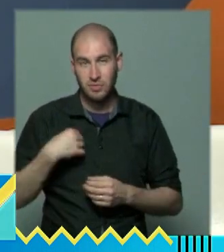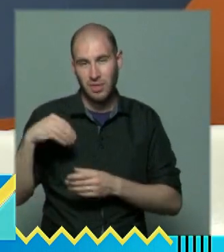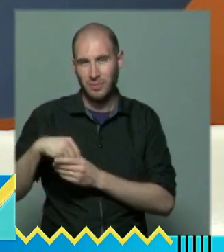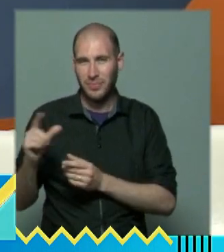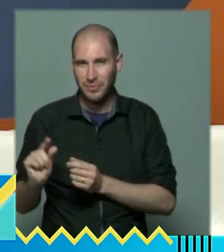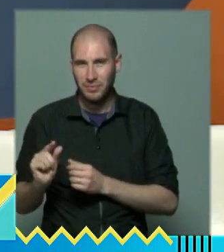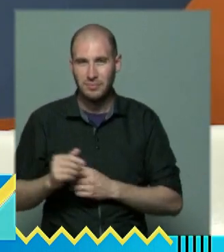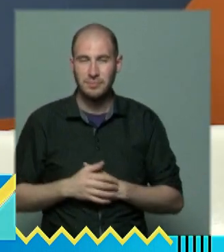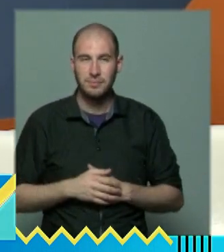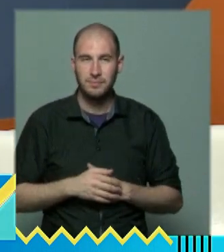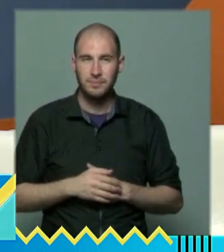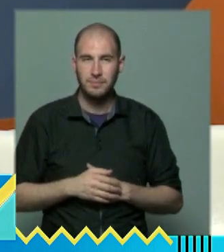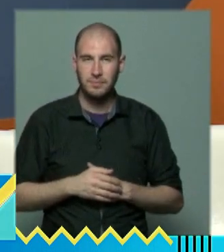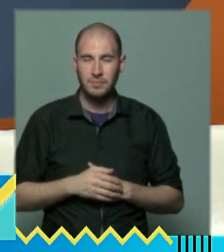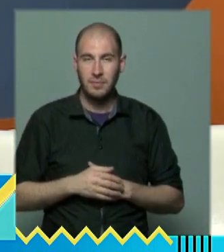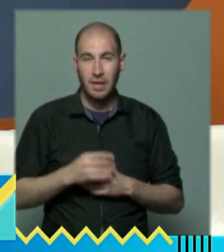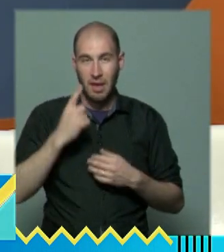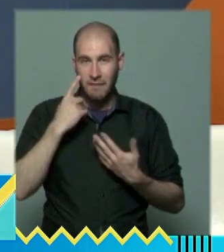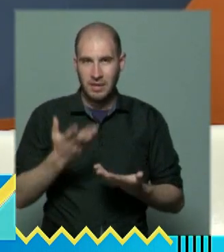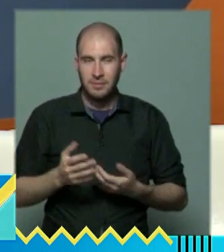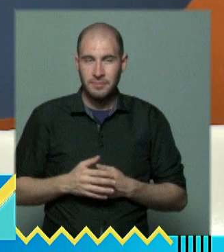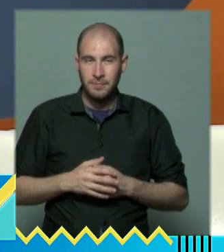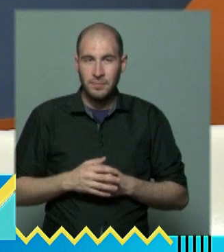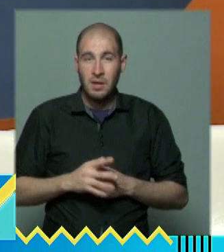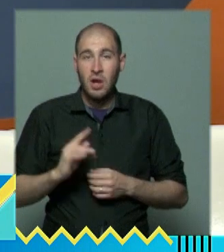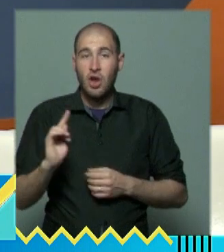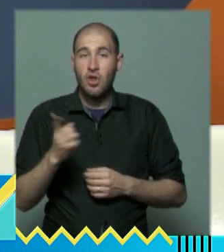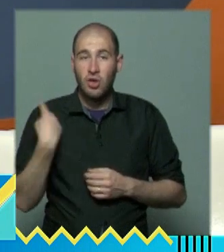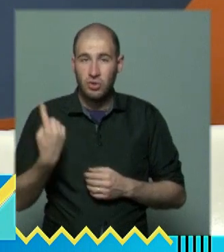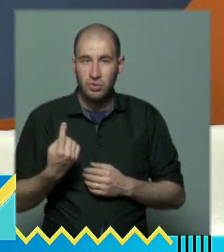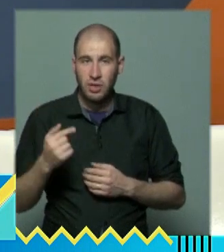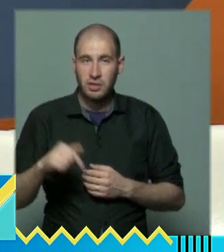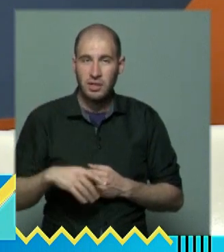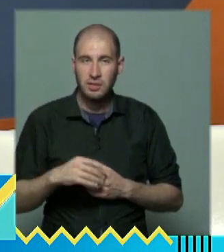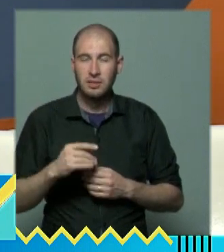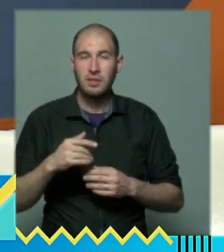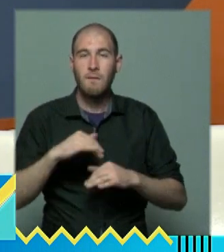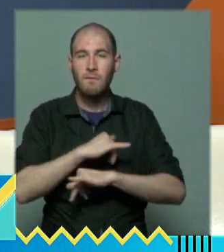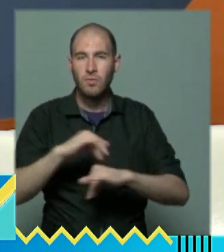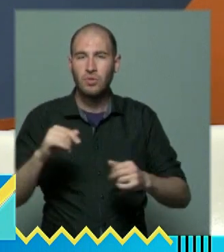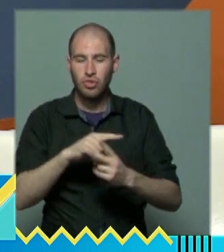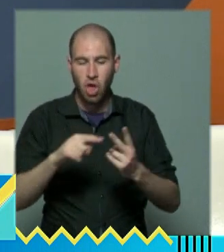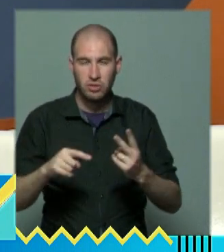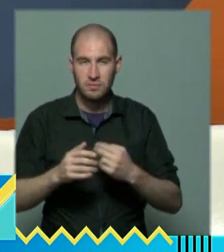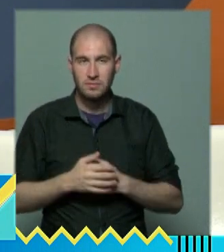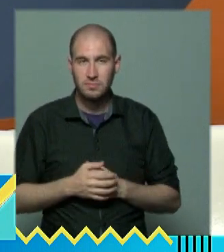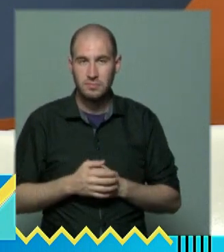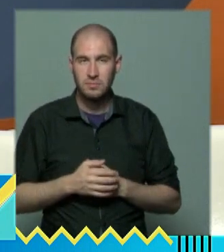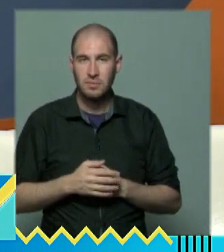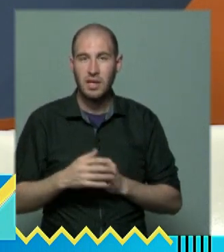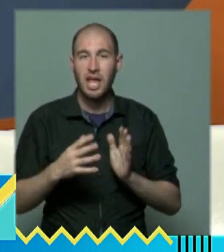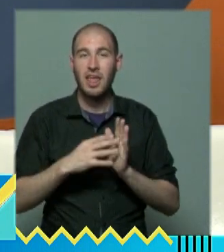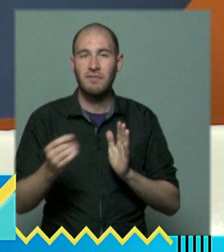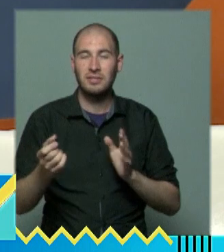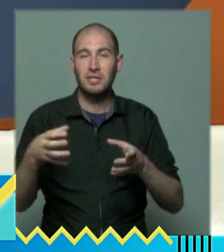¿no? A ver, nosotros ya ha habido dos expresiones de referentes